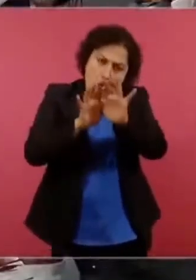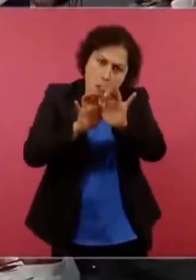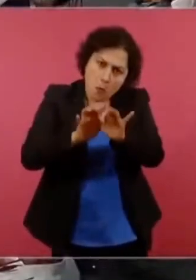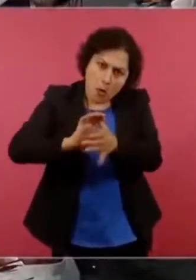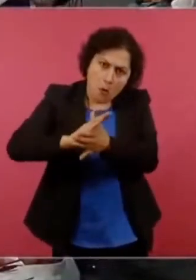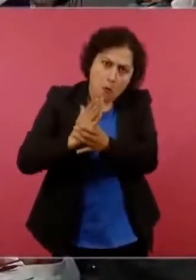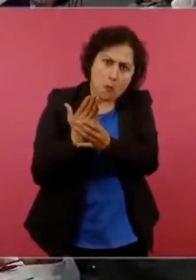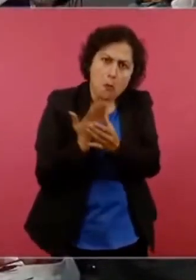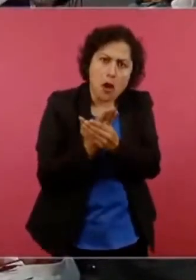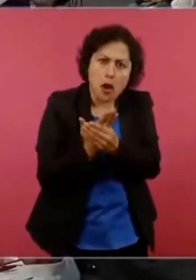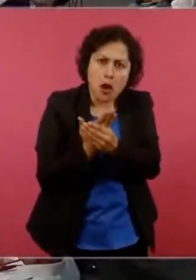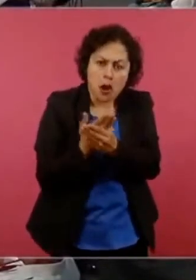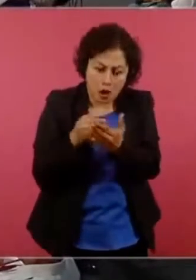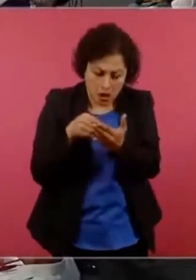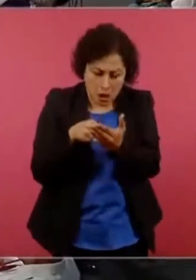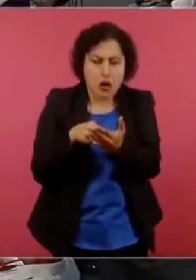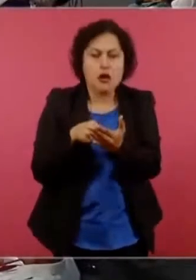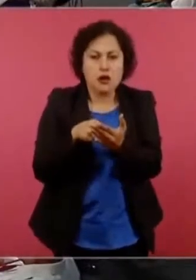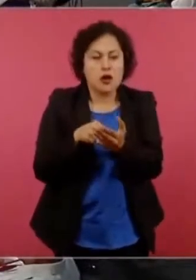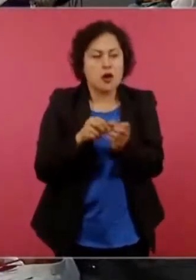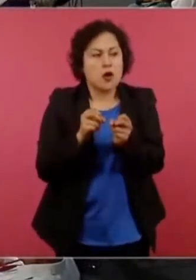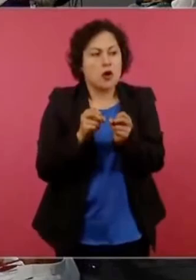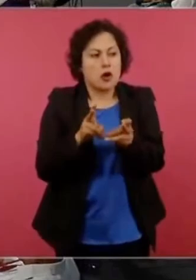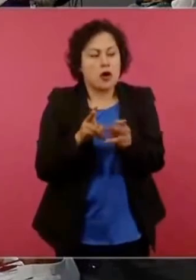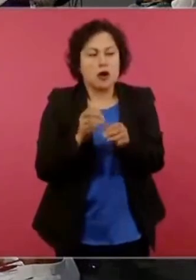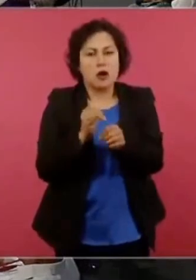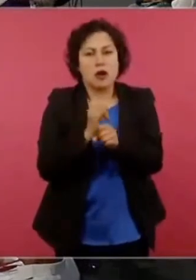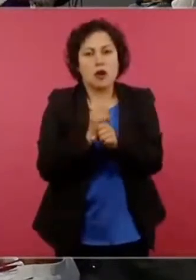pero hasta el final,